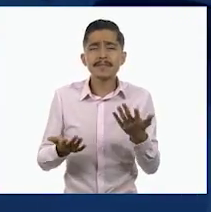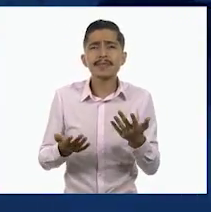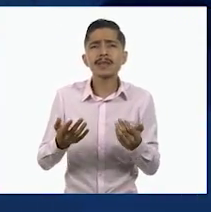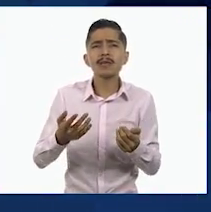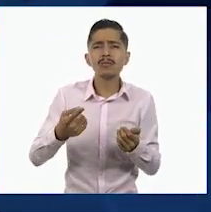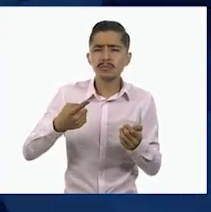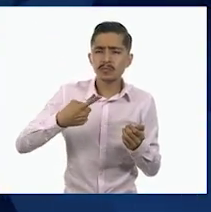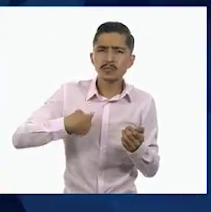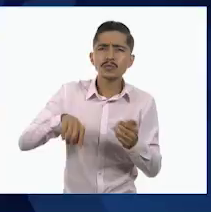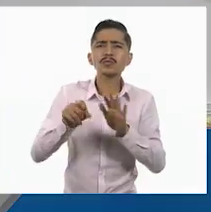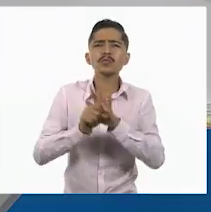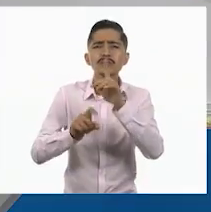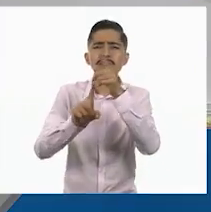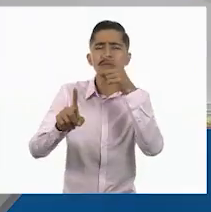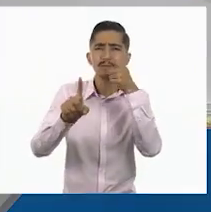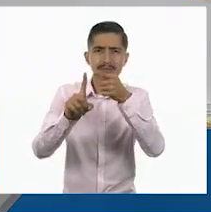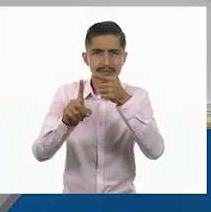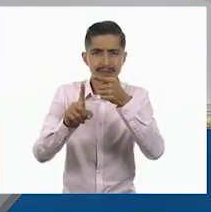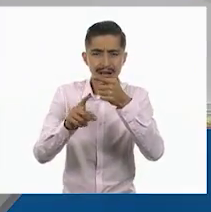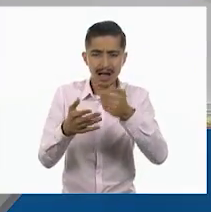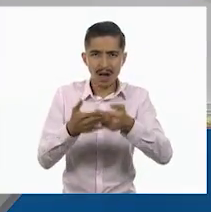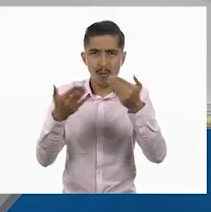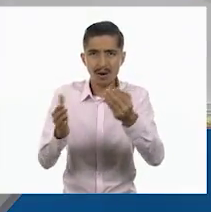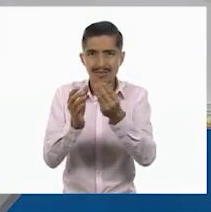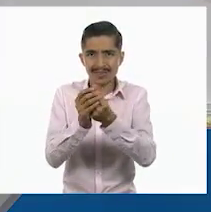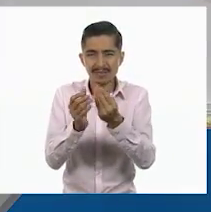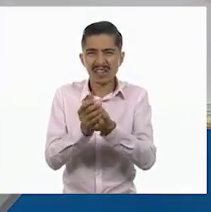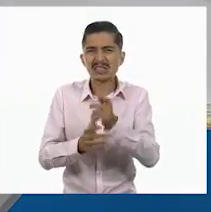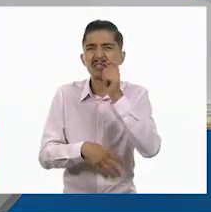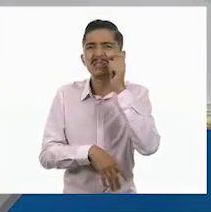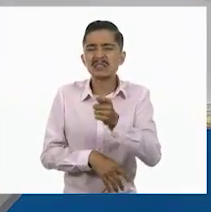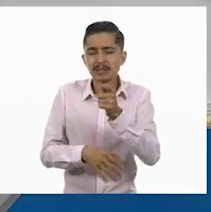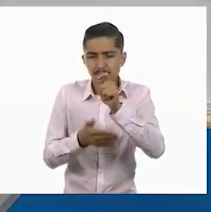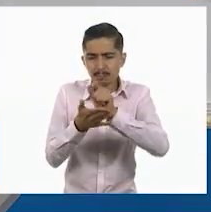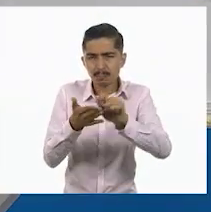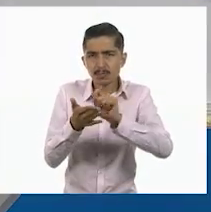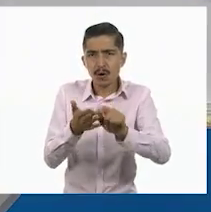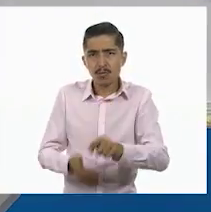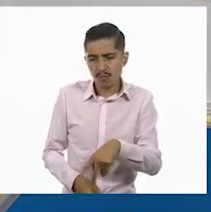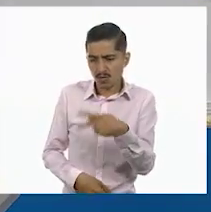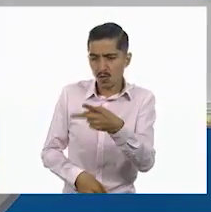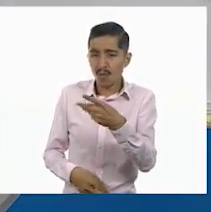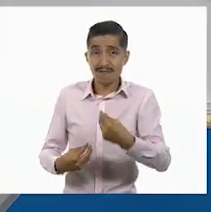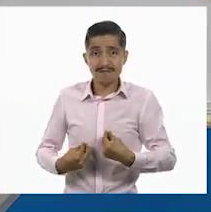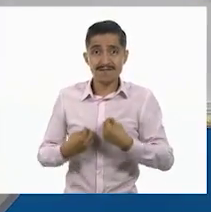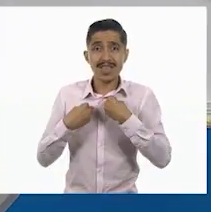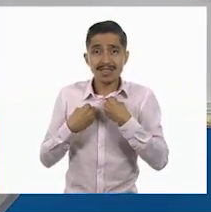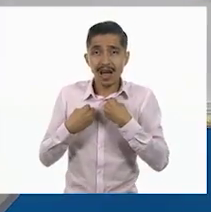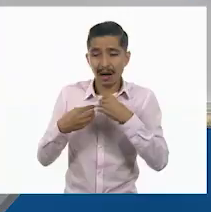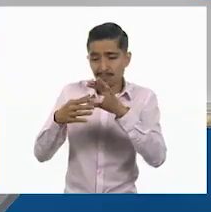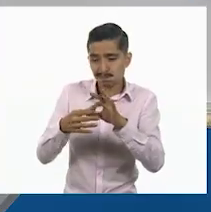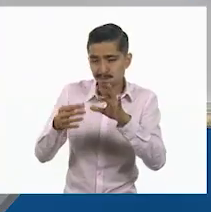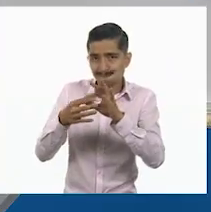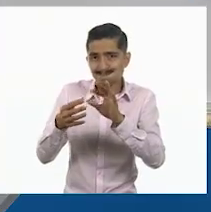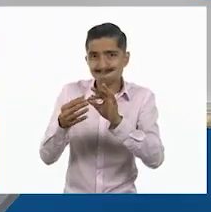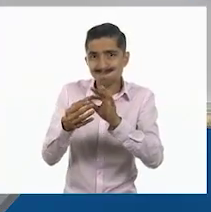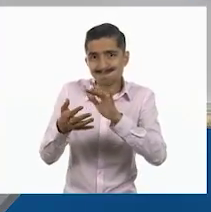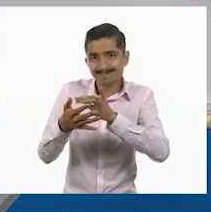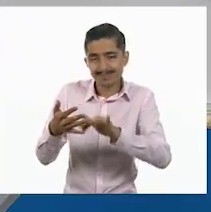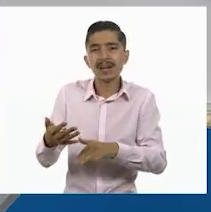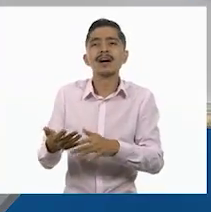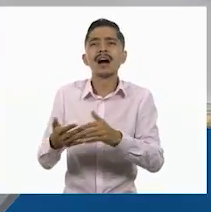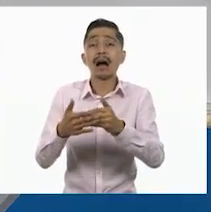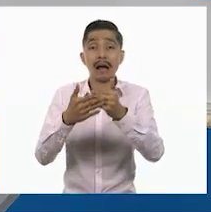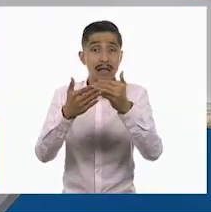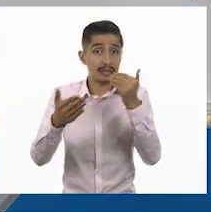nuestro propósito de esta sesión, que tiene que ver con la redacción de tu biografía. Pero antes vamos a leer